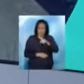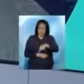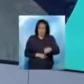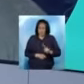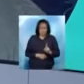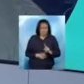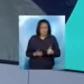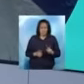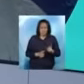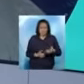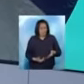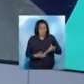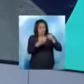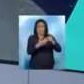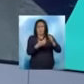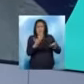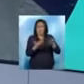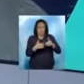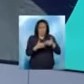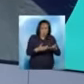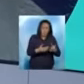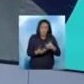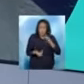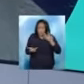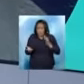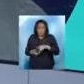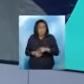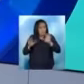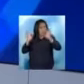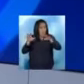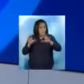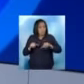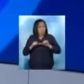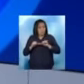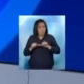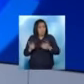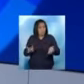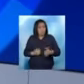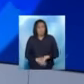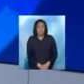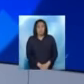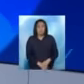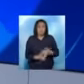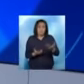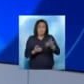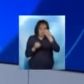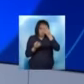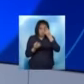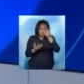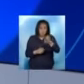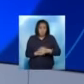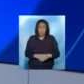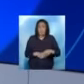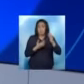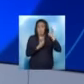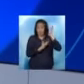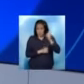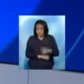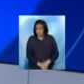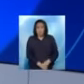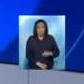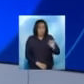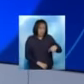no están. Una pared se puede venir abajo, cualquier cosa puede suceder y las lluvias van a seguir. Y precisamente vamos a ir con información, pero de Piura, Lourdes. Así